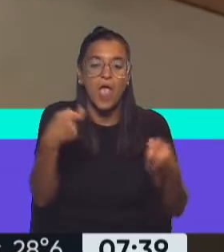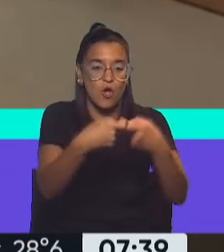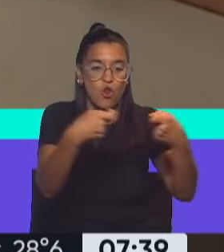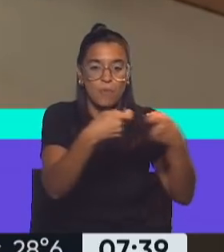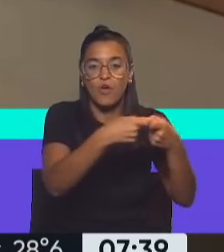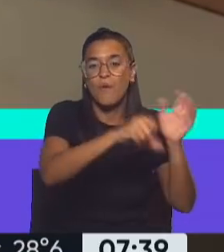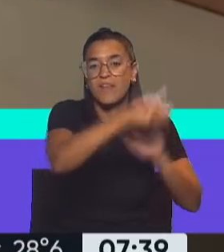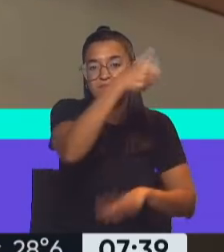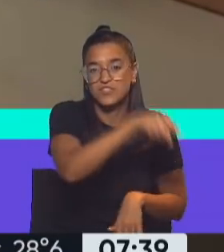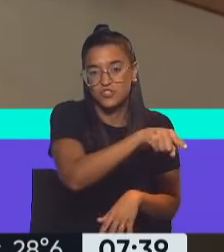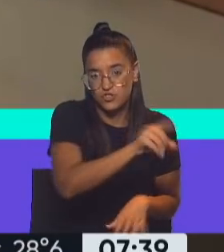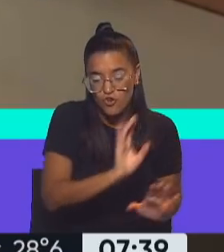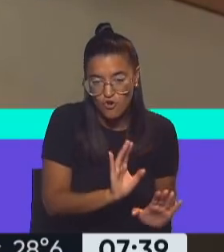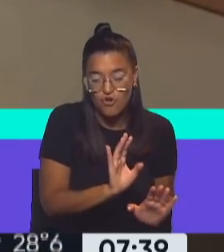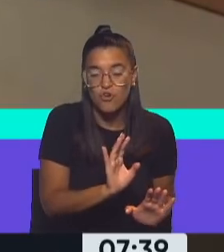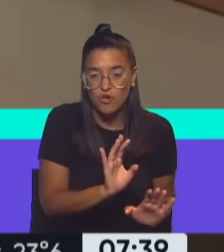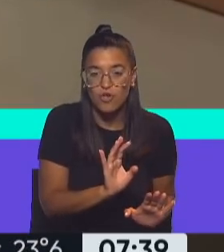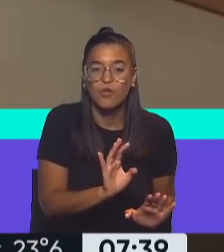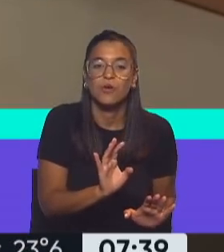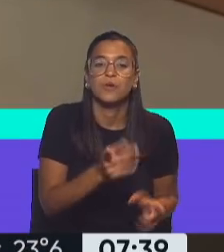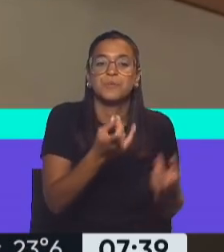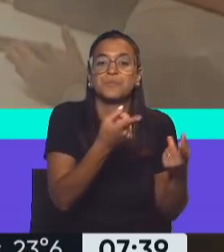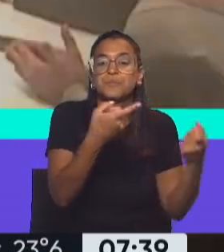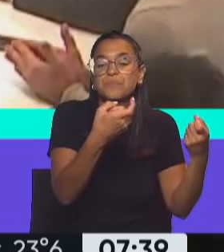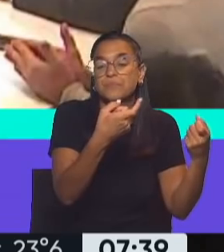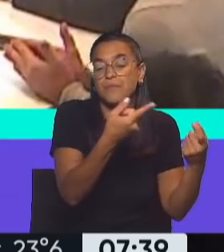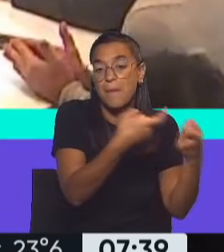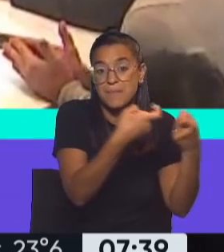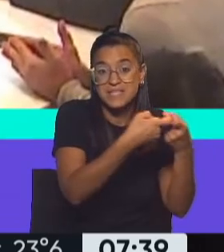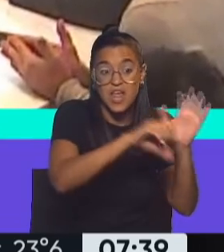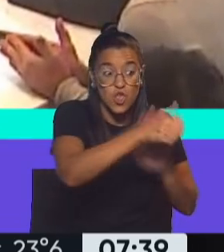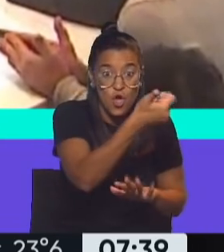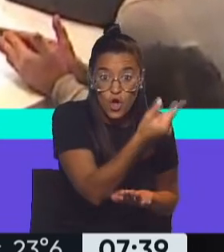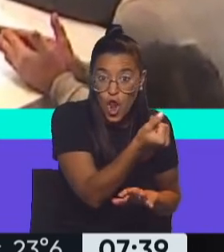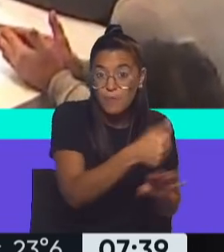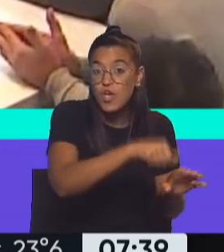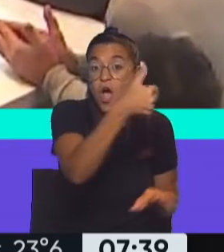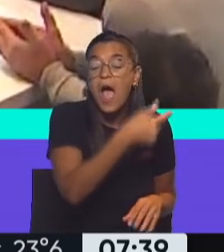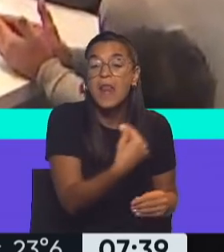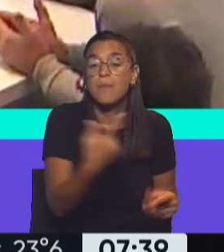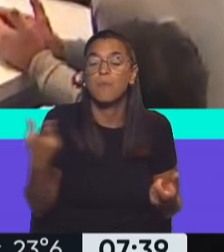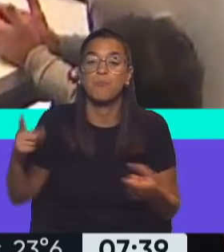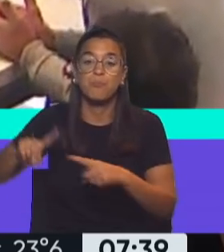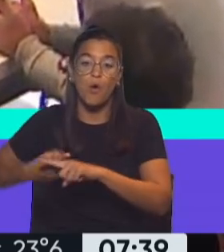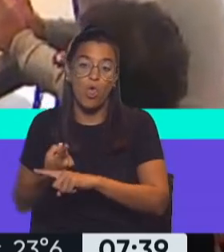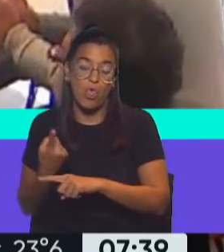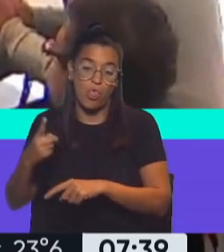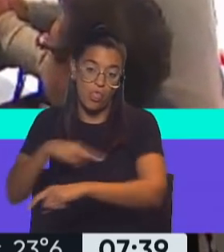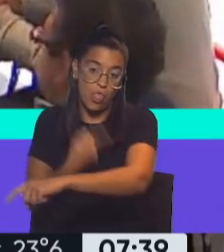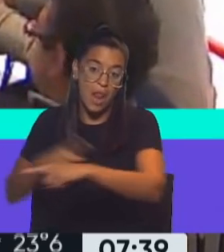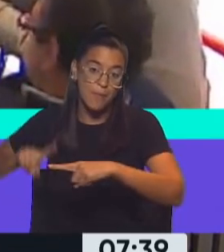empresarios. O sea, claro. Beneficio económico que obviamente el poder político no se le iba a